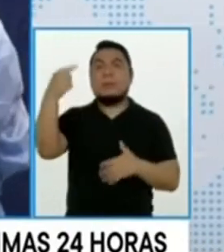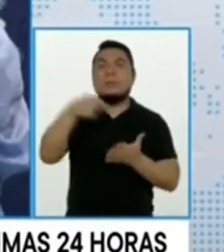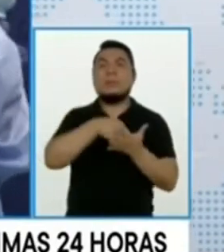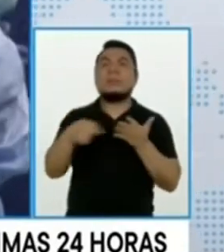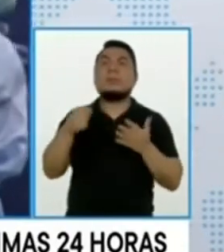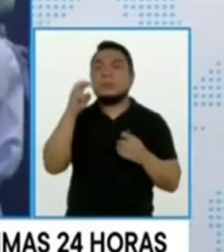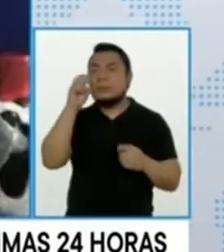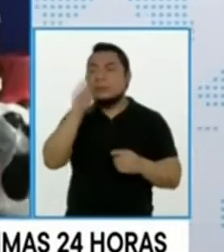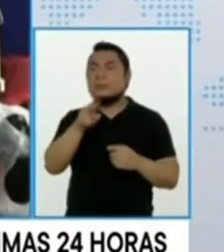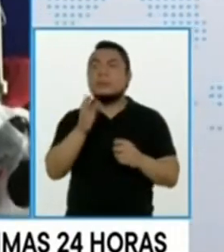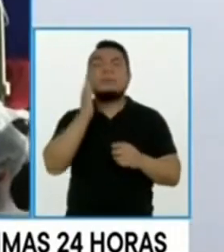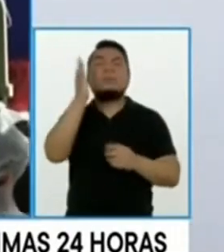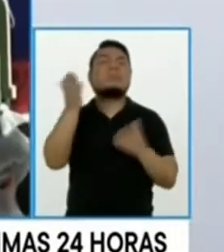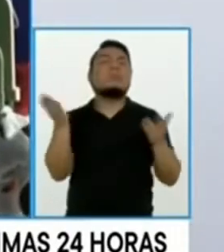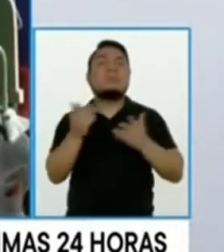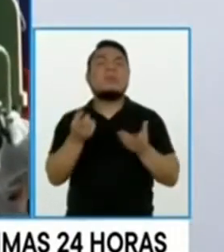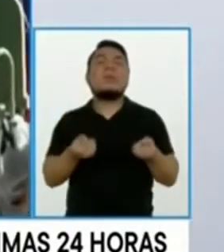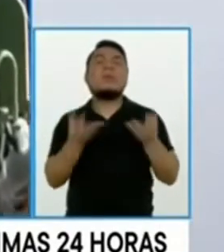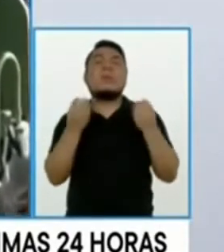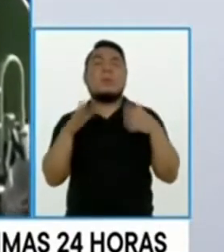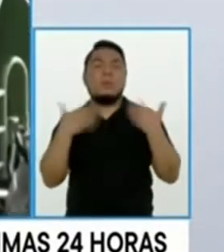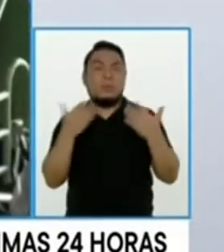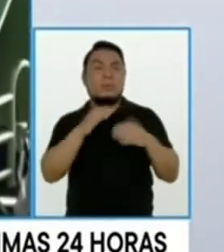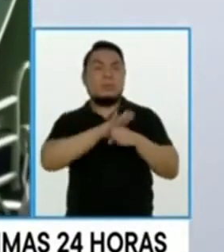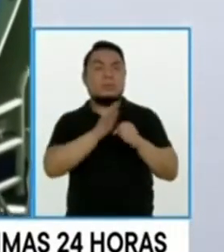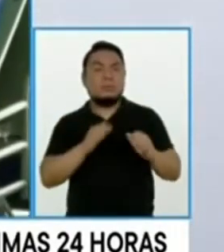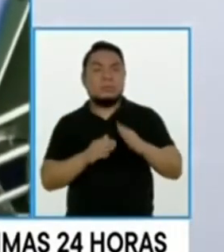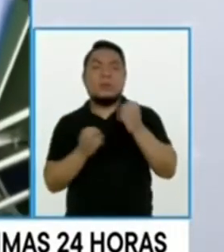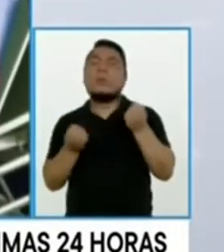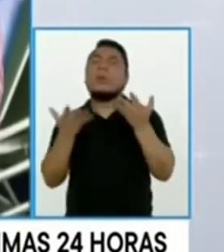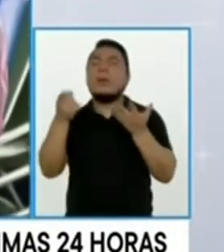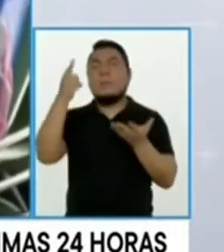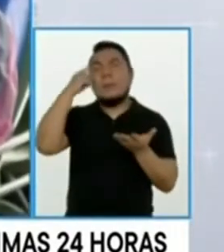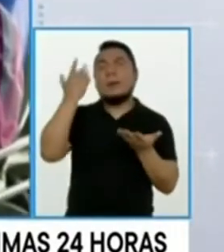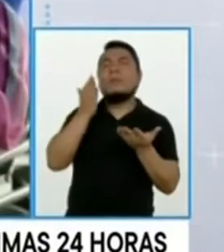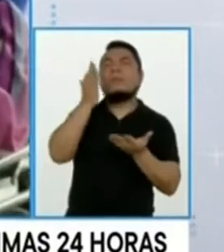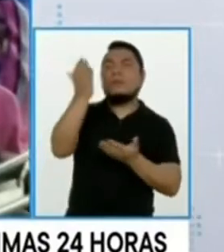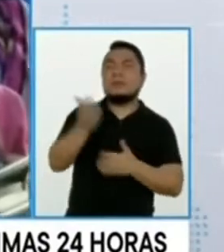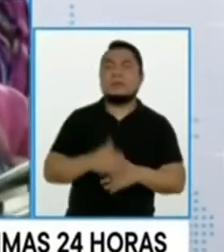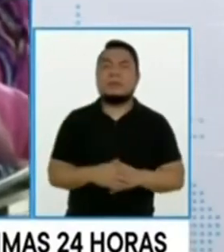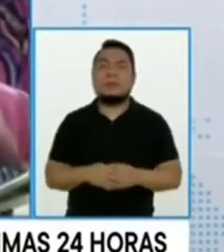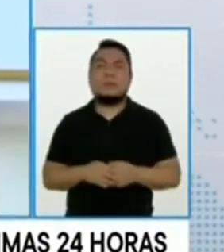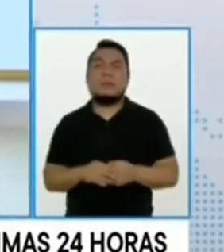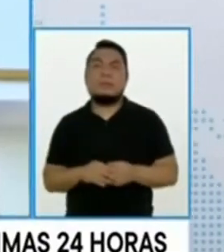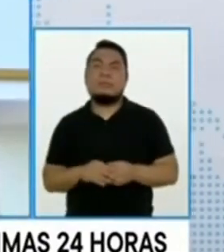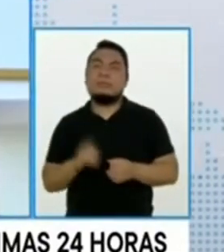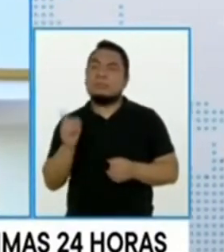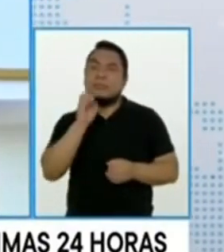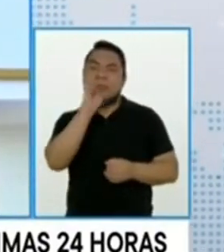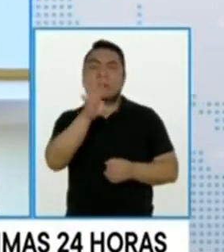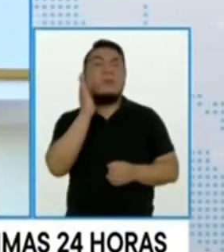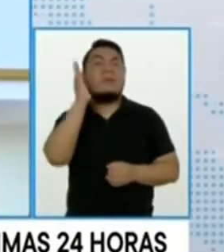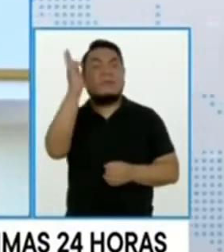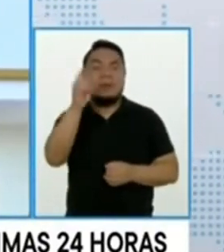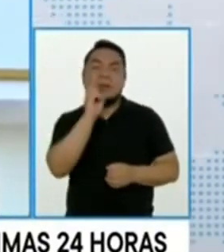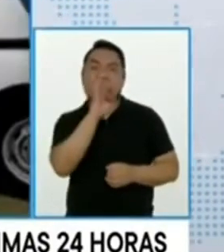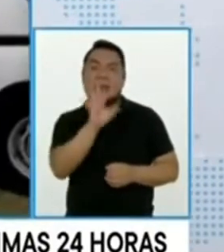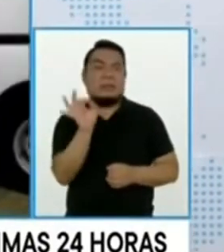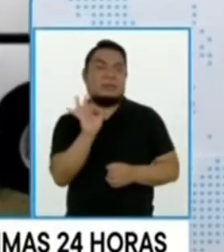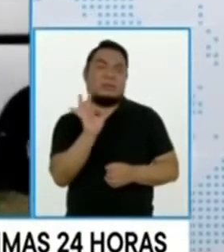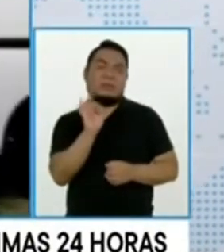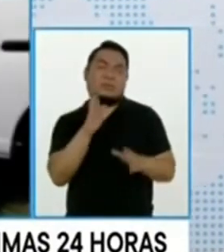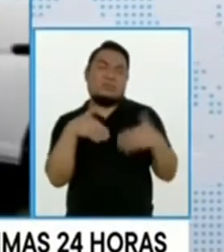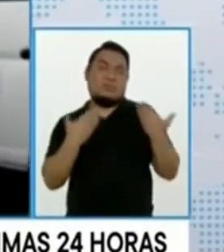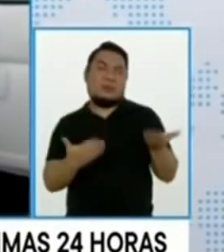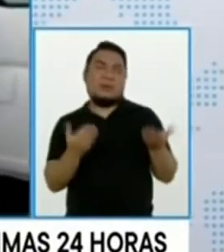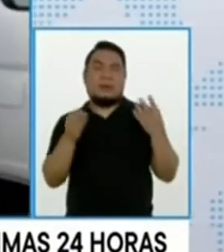semanas, ¿qué proyección tienes, Rodrigo, de a cuánto se pueden disparar las cifras? No podría hablar de proyecciones, definitivamente estamos